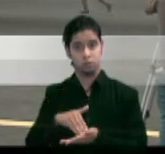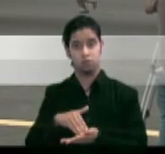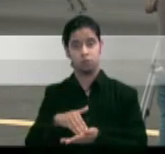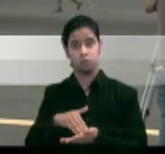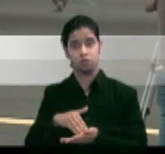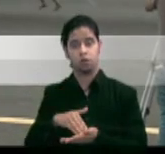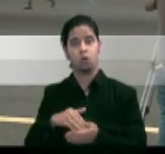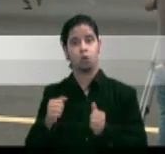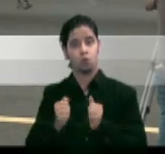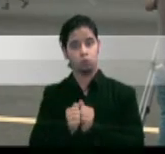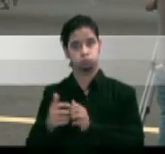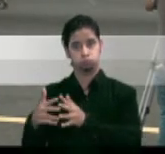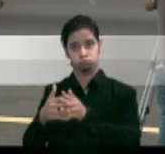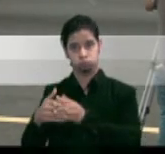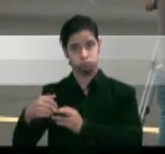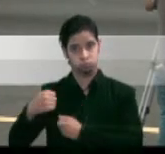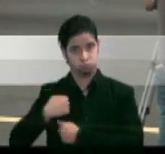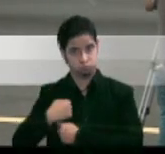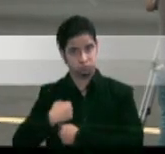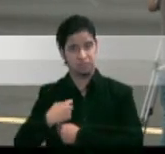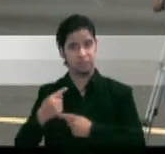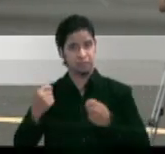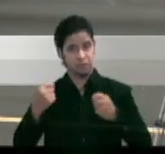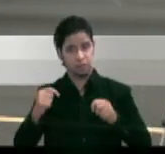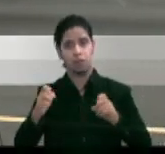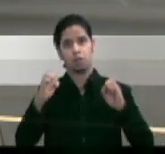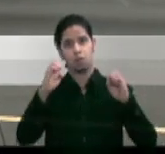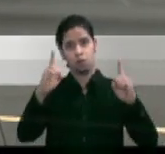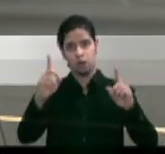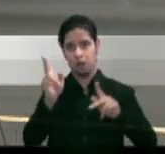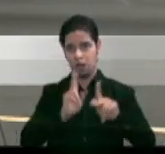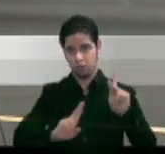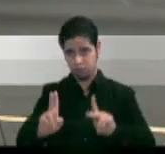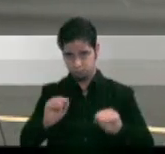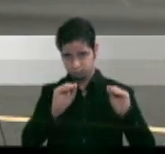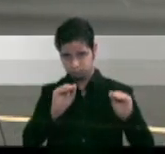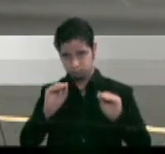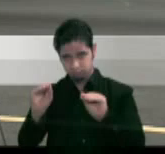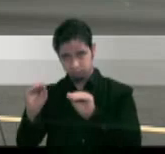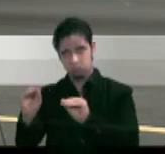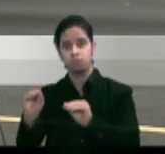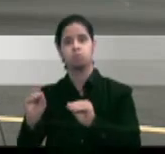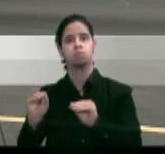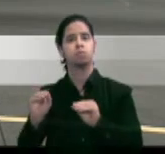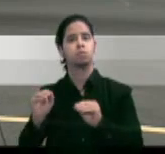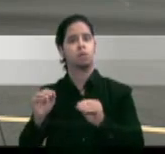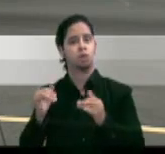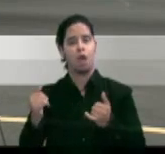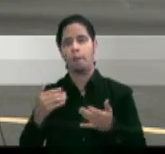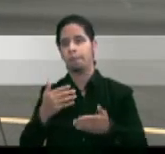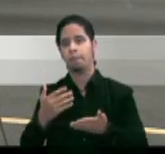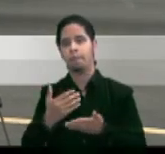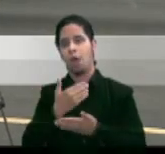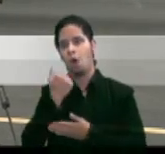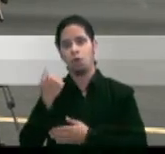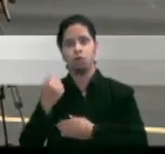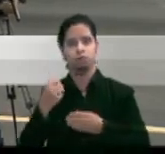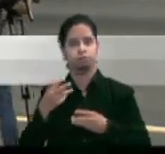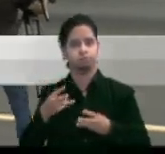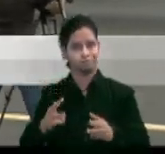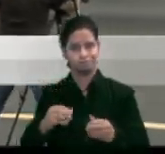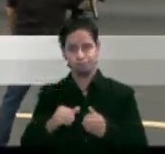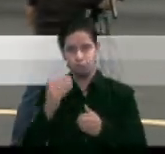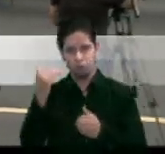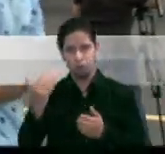Aérea Americana trata de educar al pueblo, y esta es la mejor manera, llevando al cazahuracanes